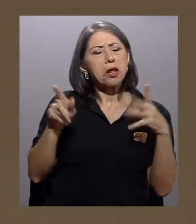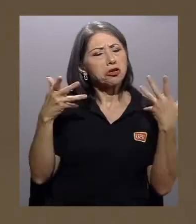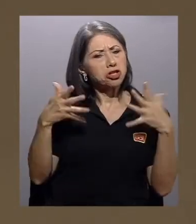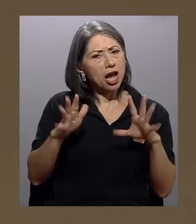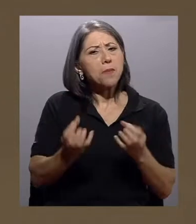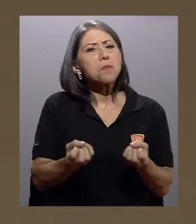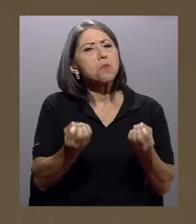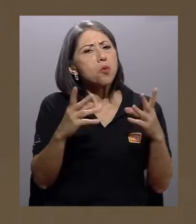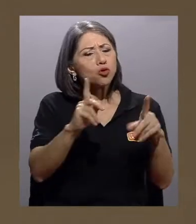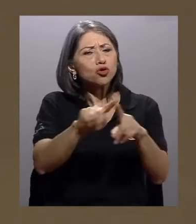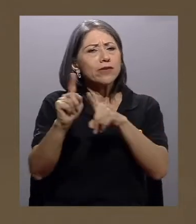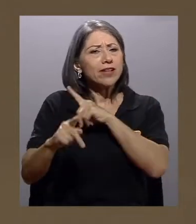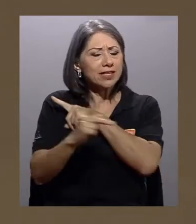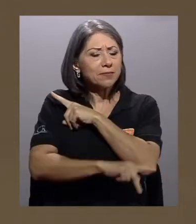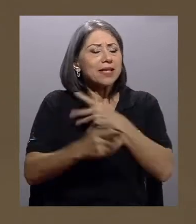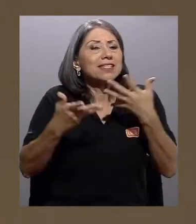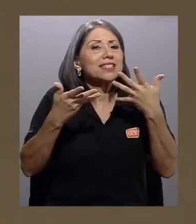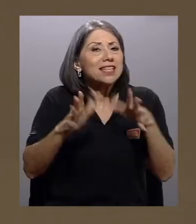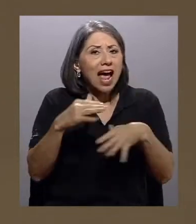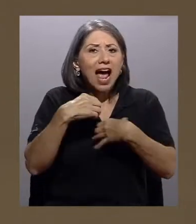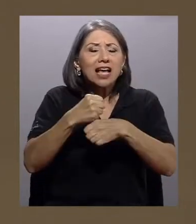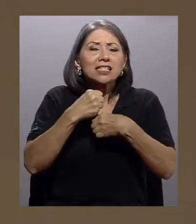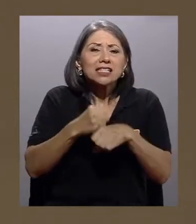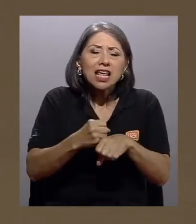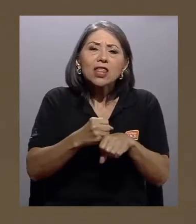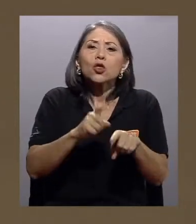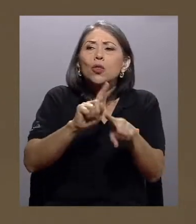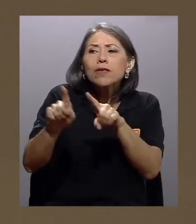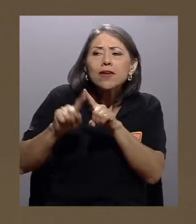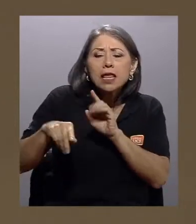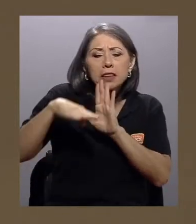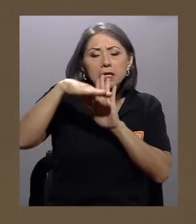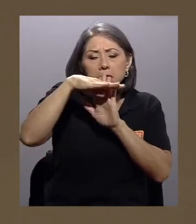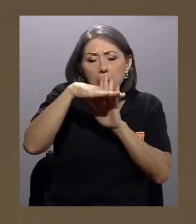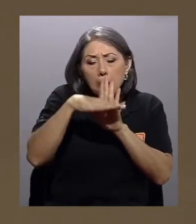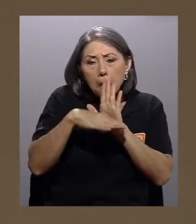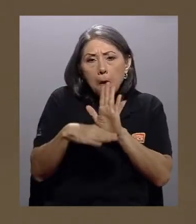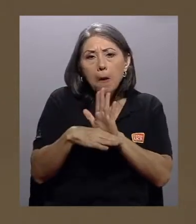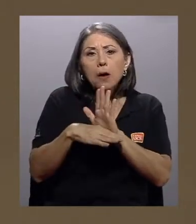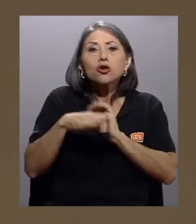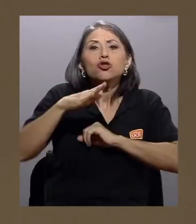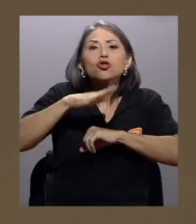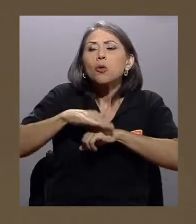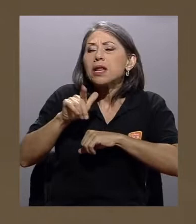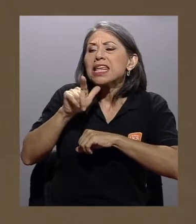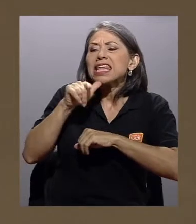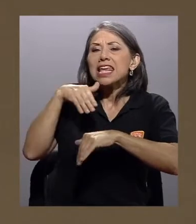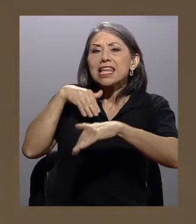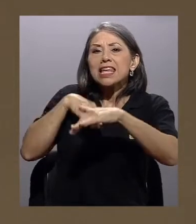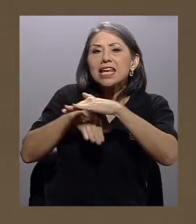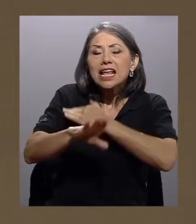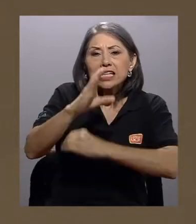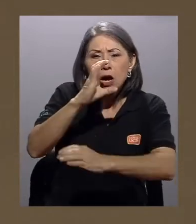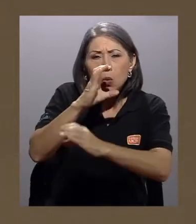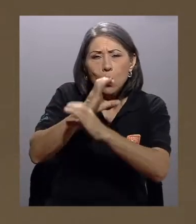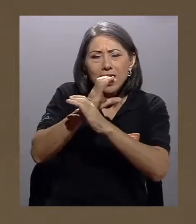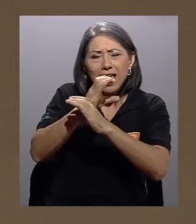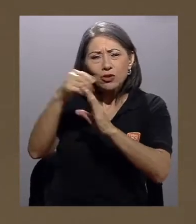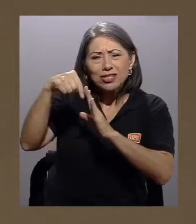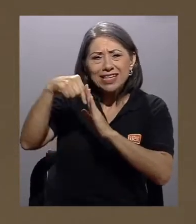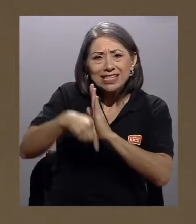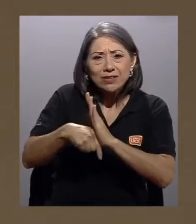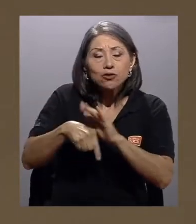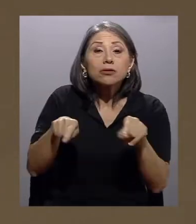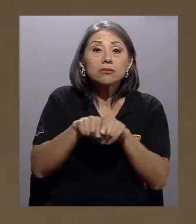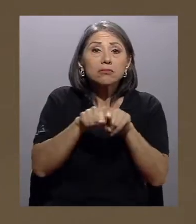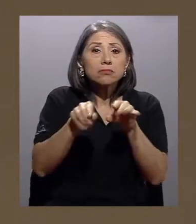propios instrumentos para esta toma de decisiones en cuanto al ingreso a unidades de cuidados intensivos, y creo que es muy importante